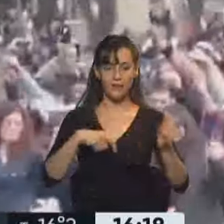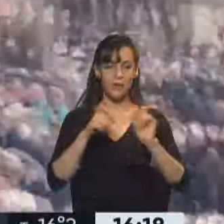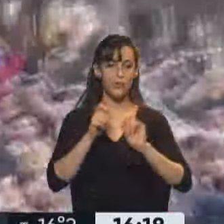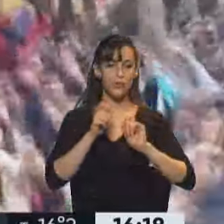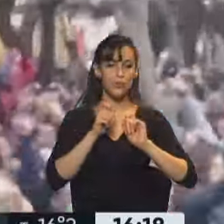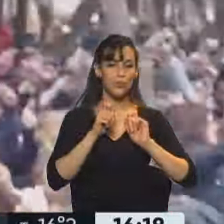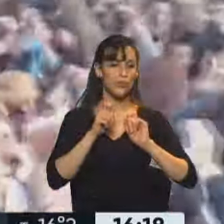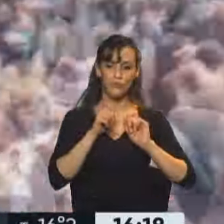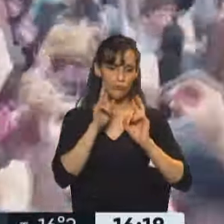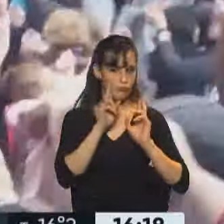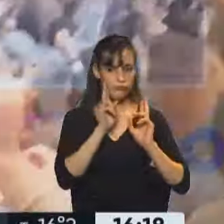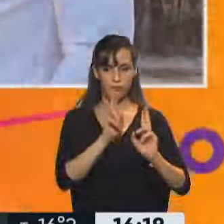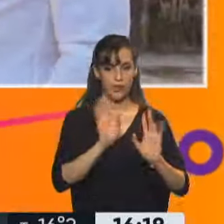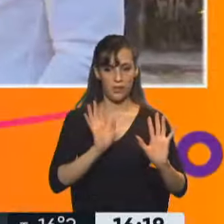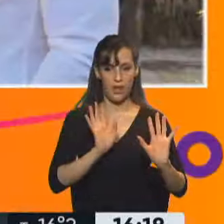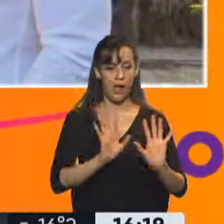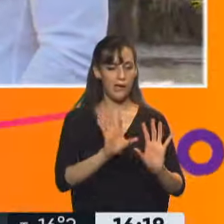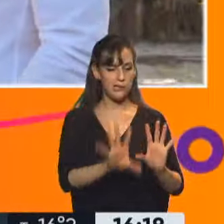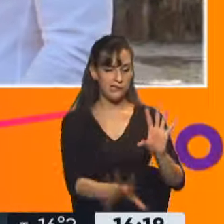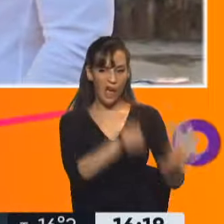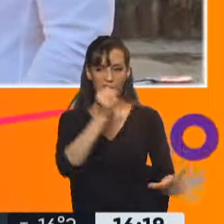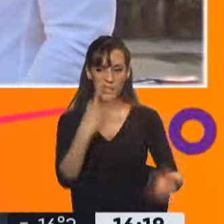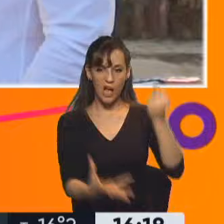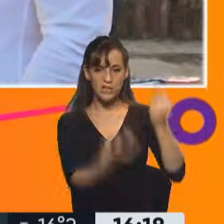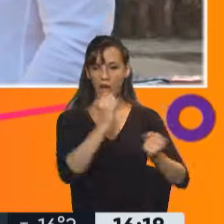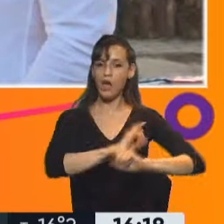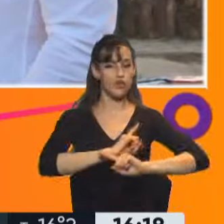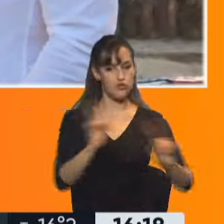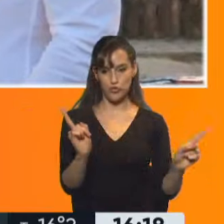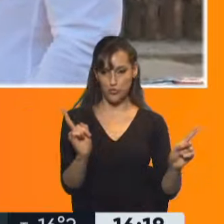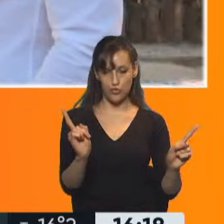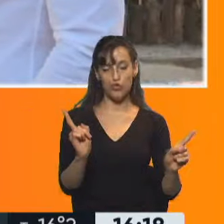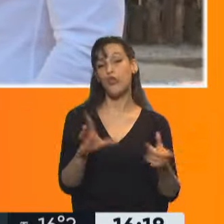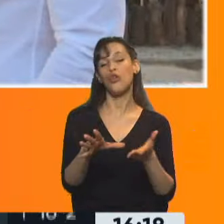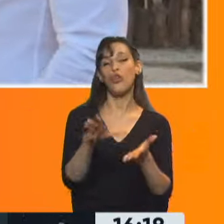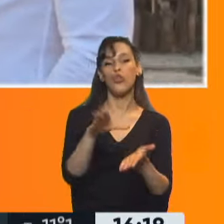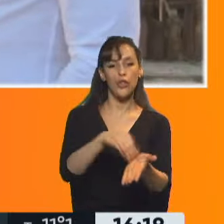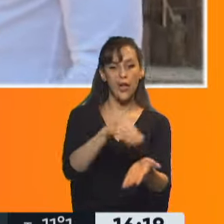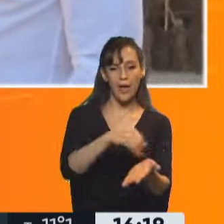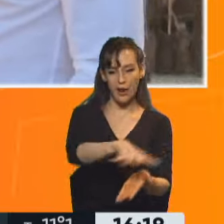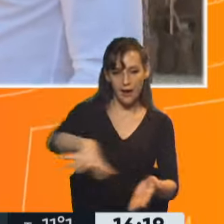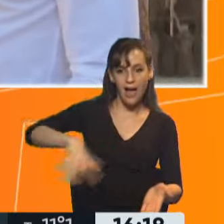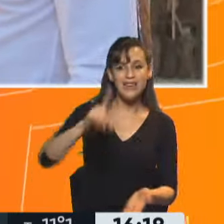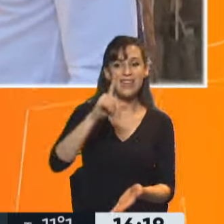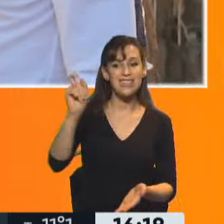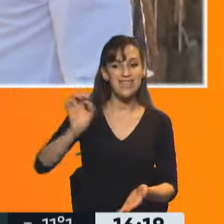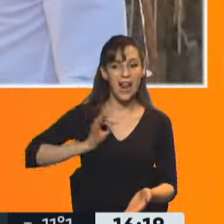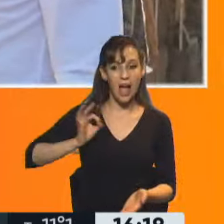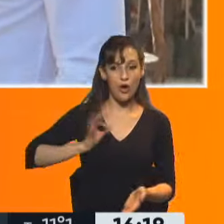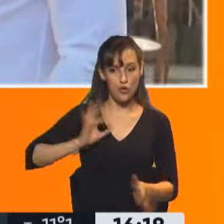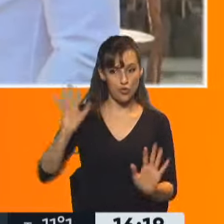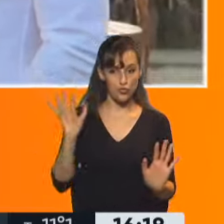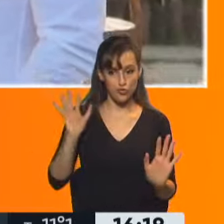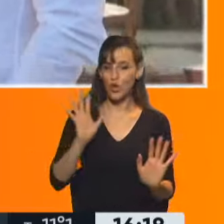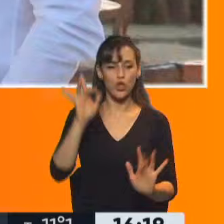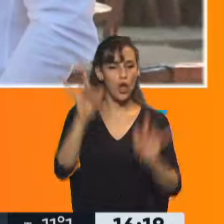hemos respetado. Esta tierra hace más de 100 años que no ha sido tocada con sus árboles, y eso es lo que nos identifica como patio,